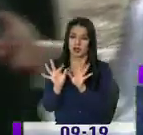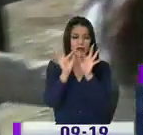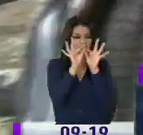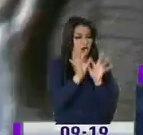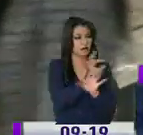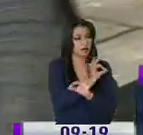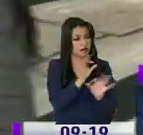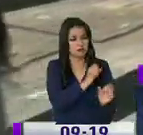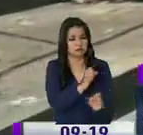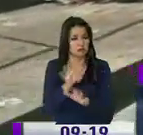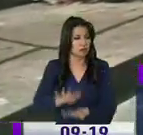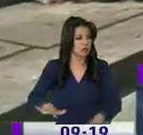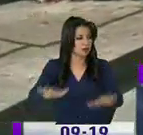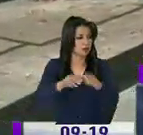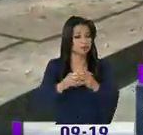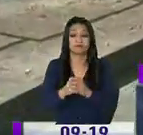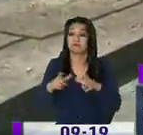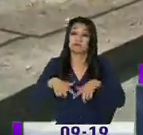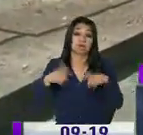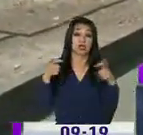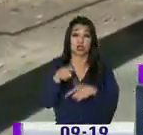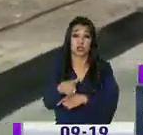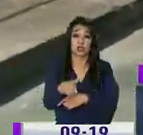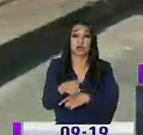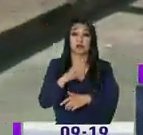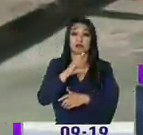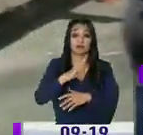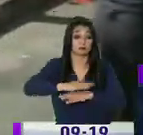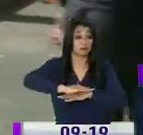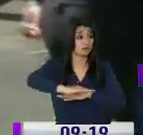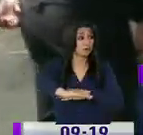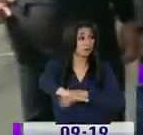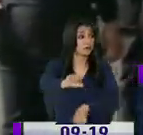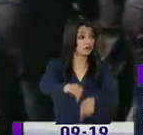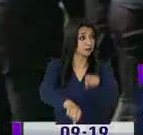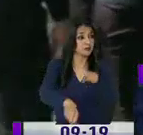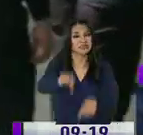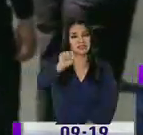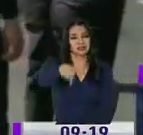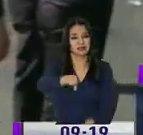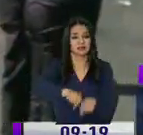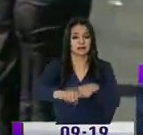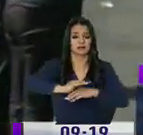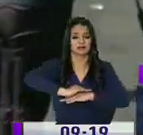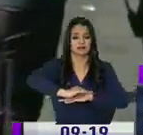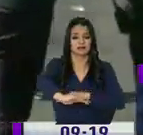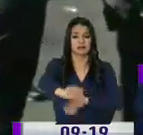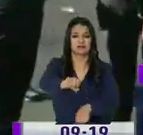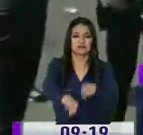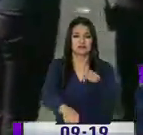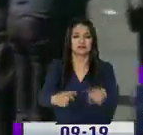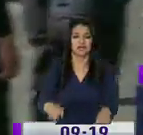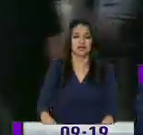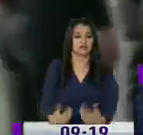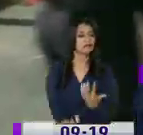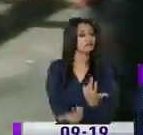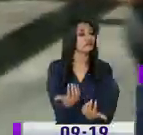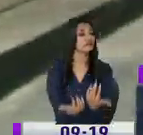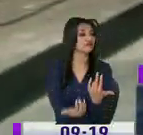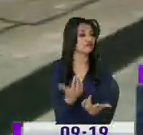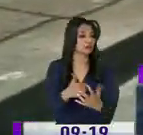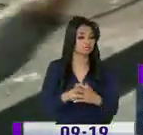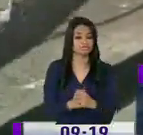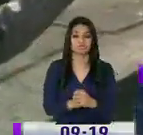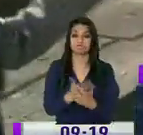estos espacios. En su mayoría lo que fue ahí es la calzada dañada. Sí, se ha dañado el pavimento por la quema de llantas. Muchas gracias.